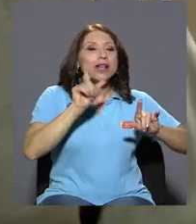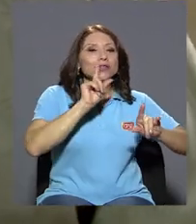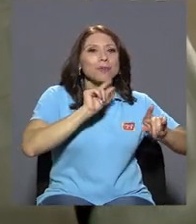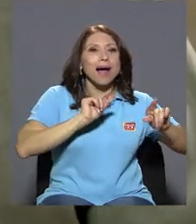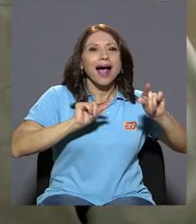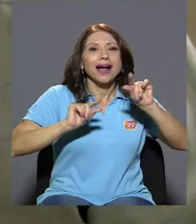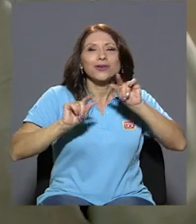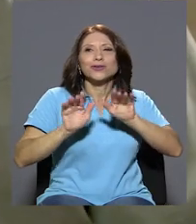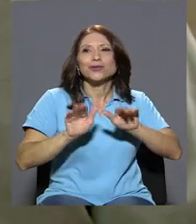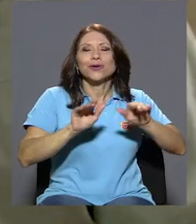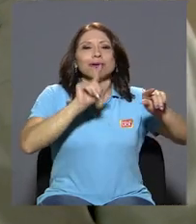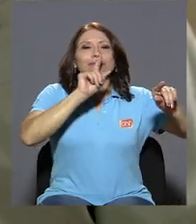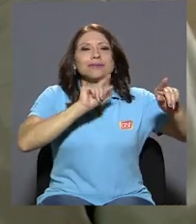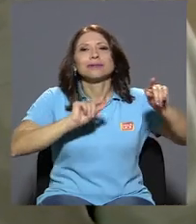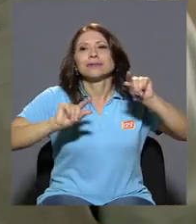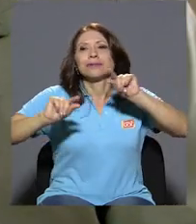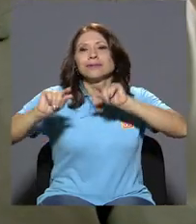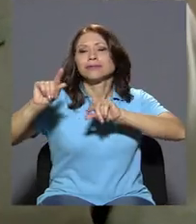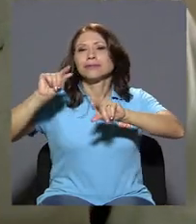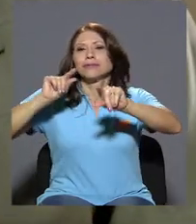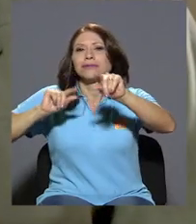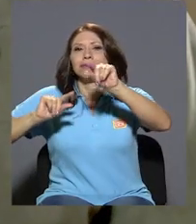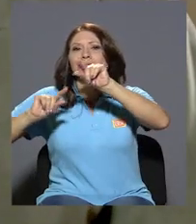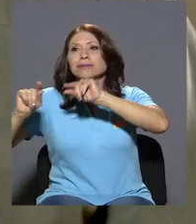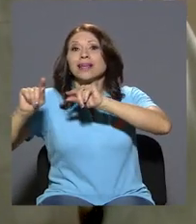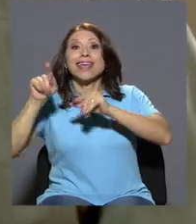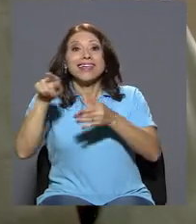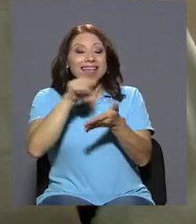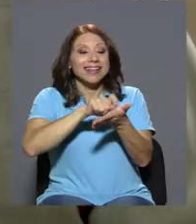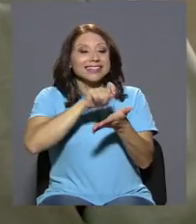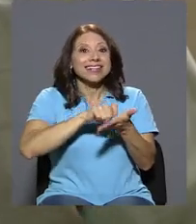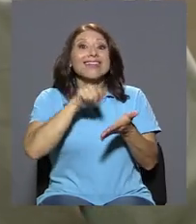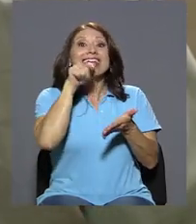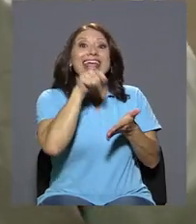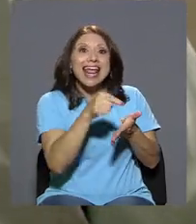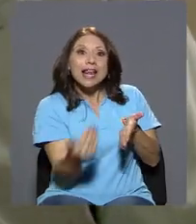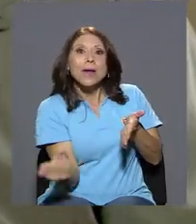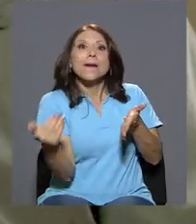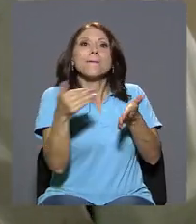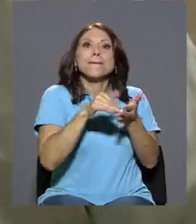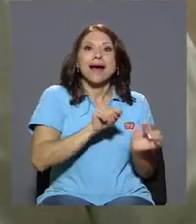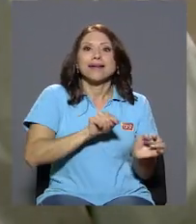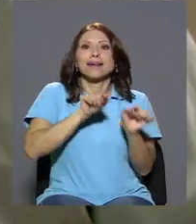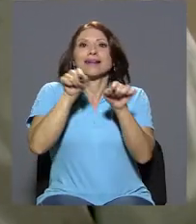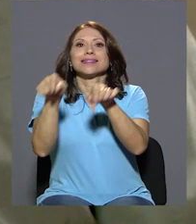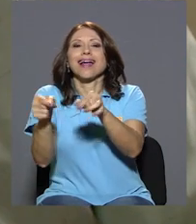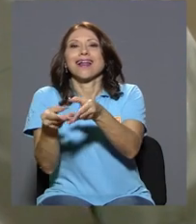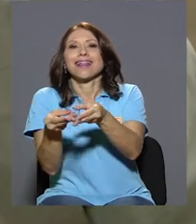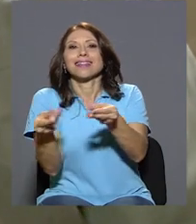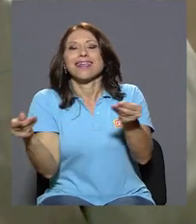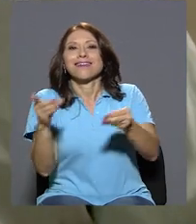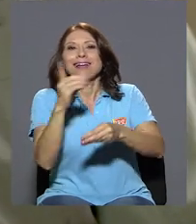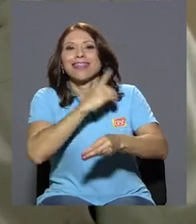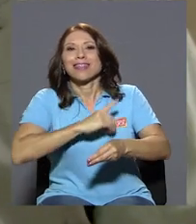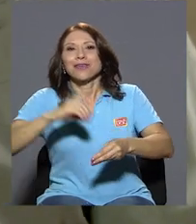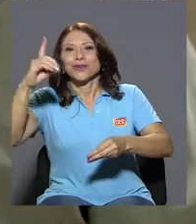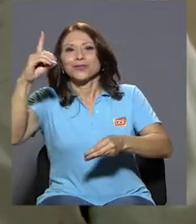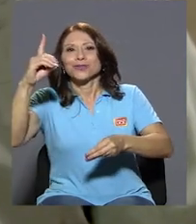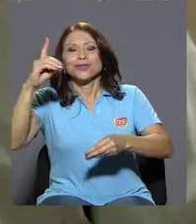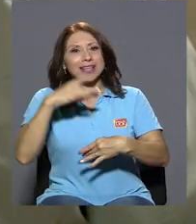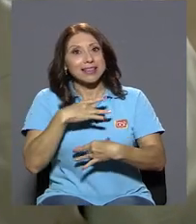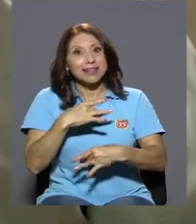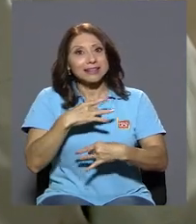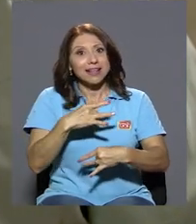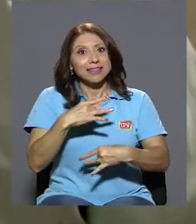los pájaros y declara que él va a regresar a la tierra de dios bien interesante porque entonces